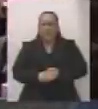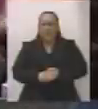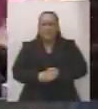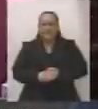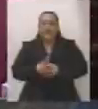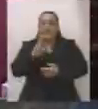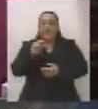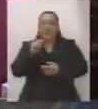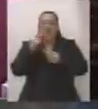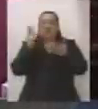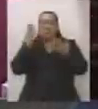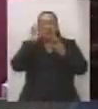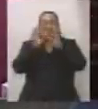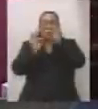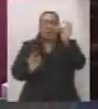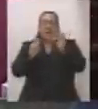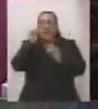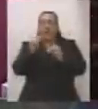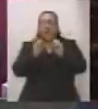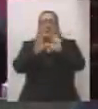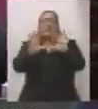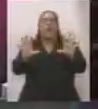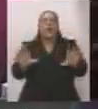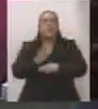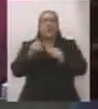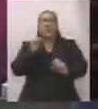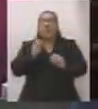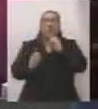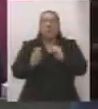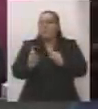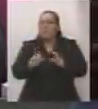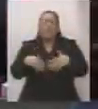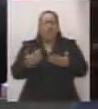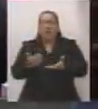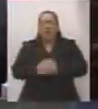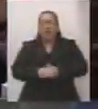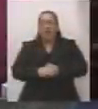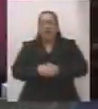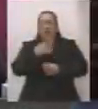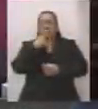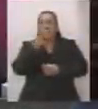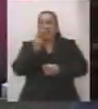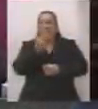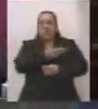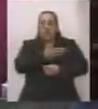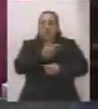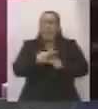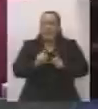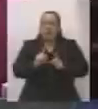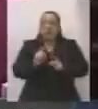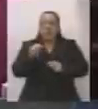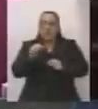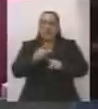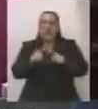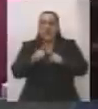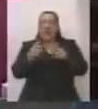No hay varita mágica, como lo dijo la profesora Beltrán, pero si las